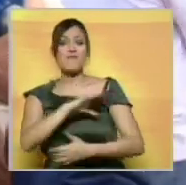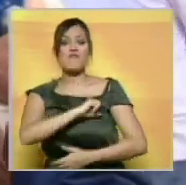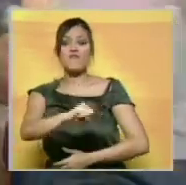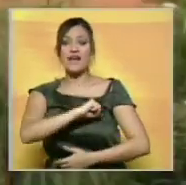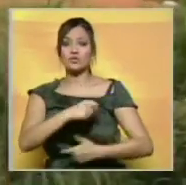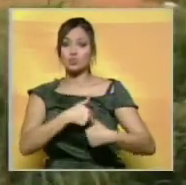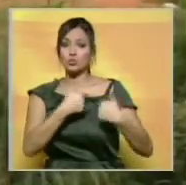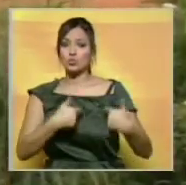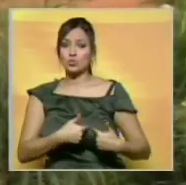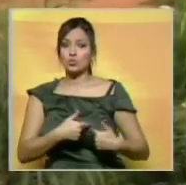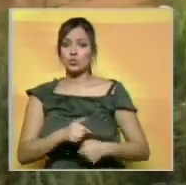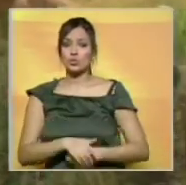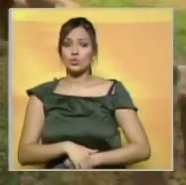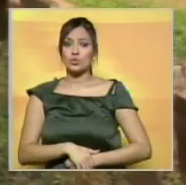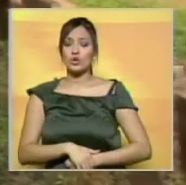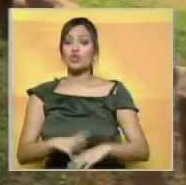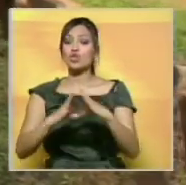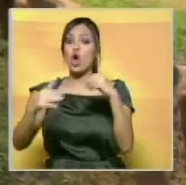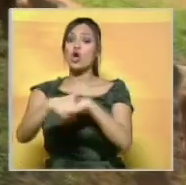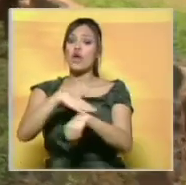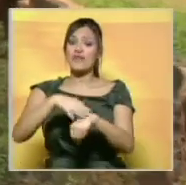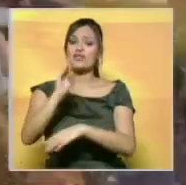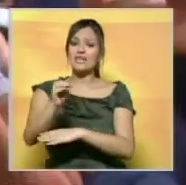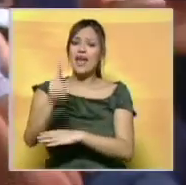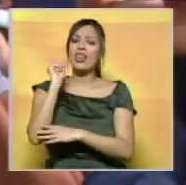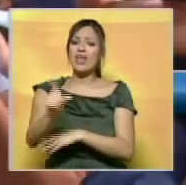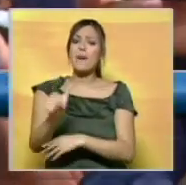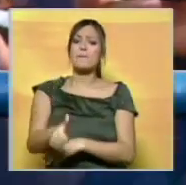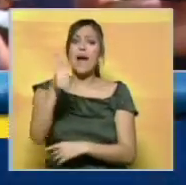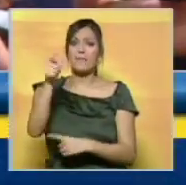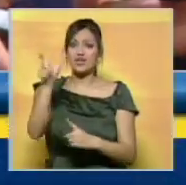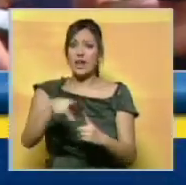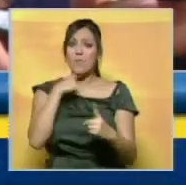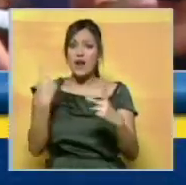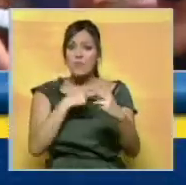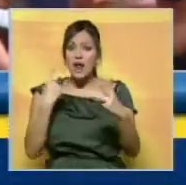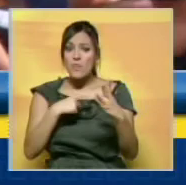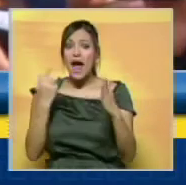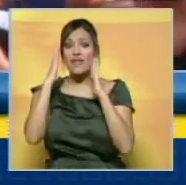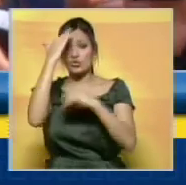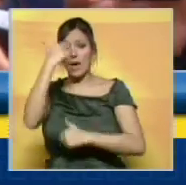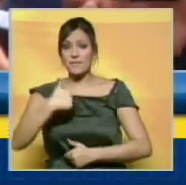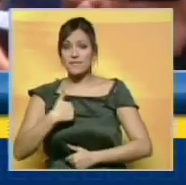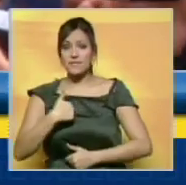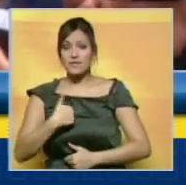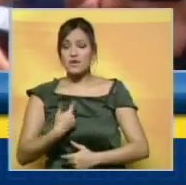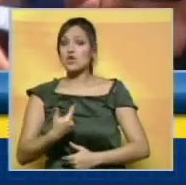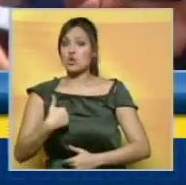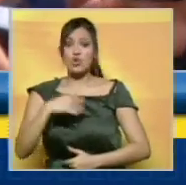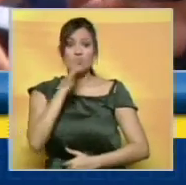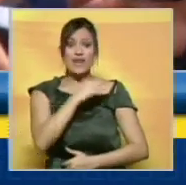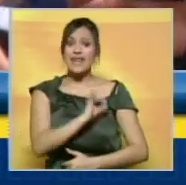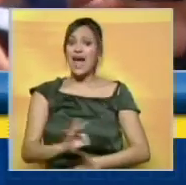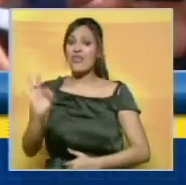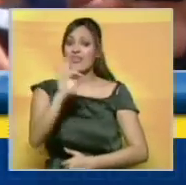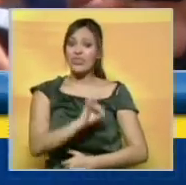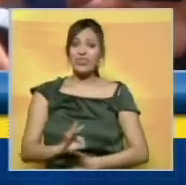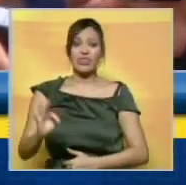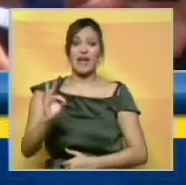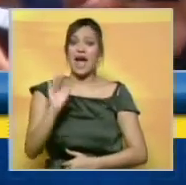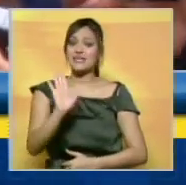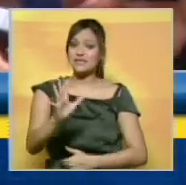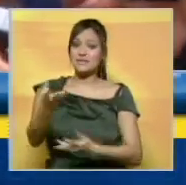infarto. Hacemos un llamado a todos los entes gubernamentales. Tienen que haber más muertes para que sean los asistidos. Nosotros no hemos tenido de ningún medio